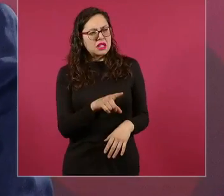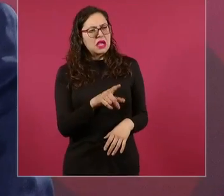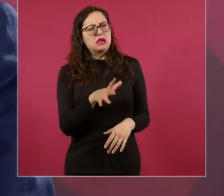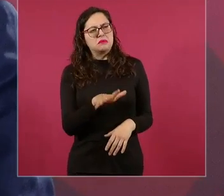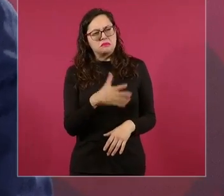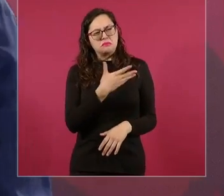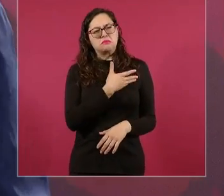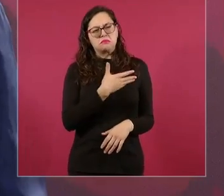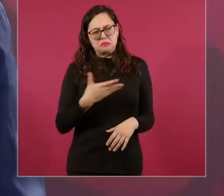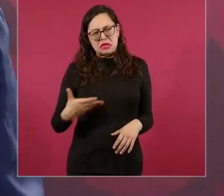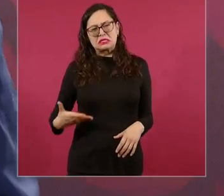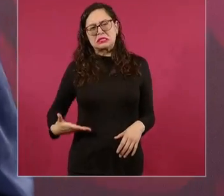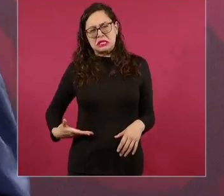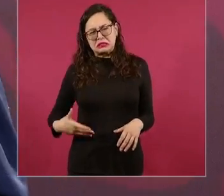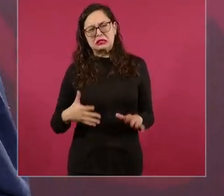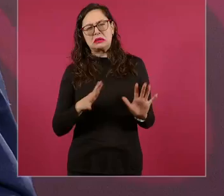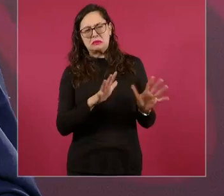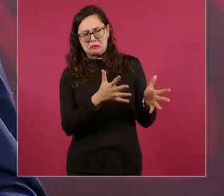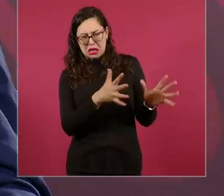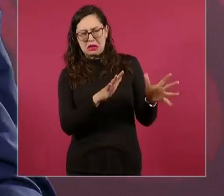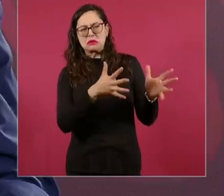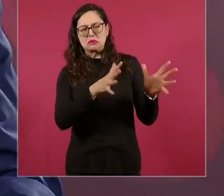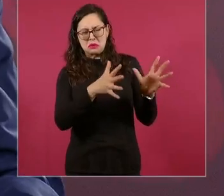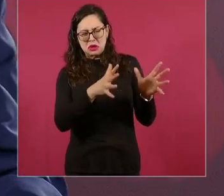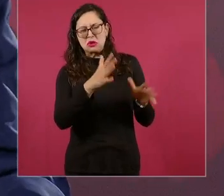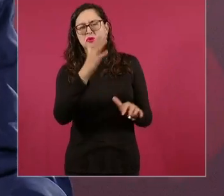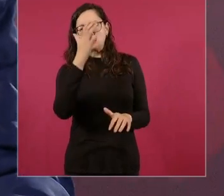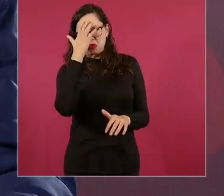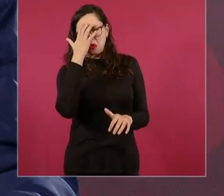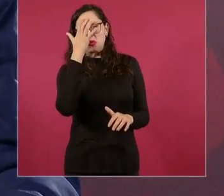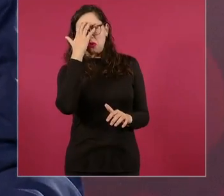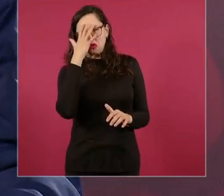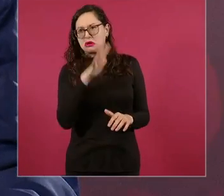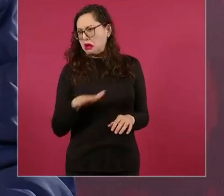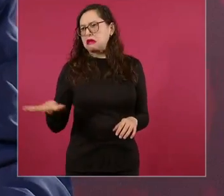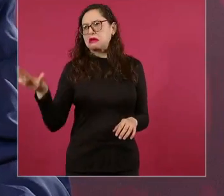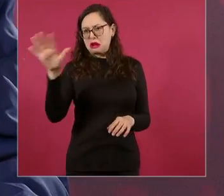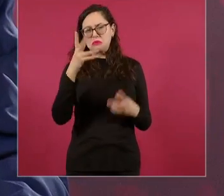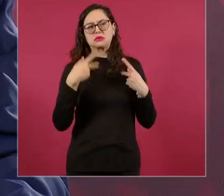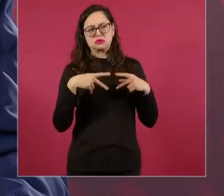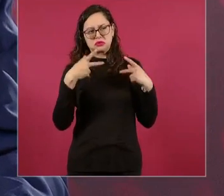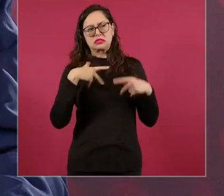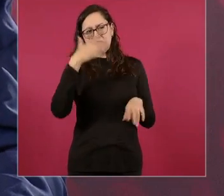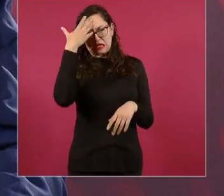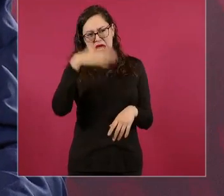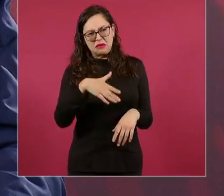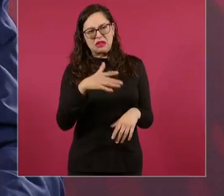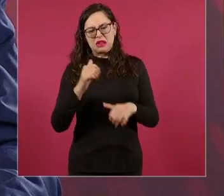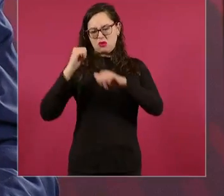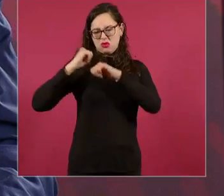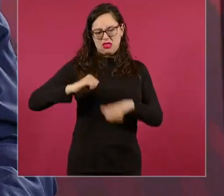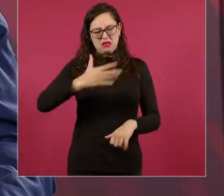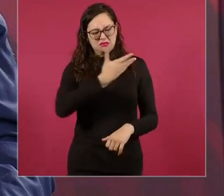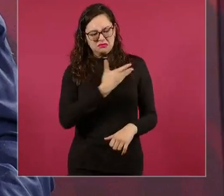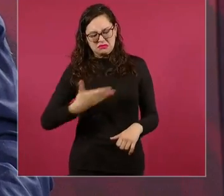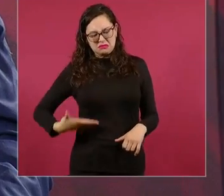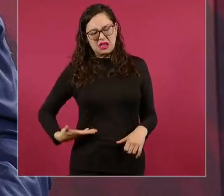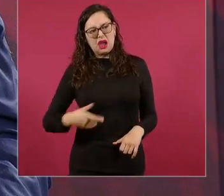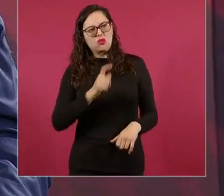un poco sobre el Poder Judicial, Legislativo, sobre las cámaras,